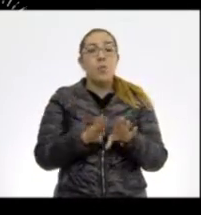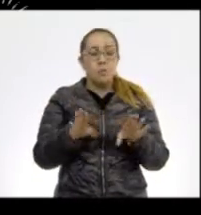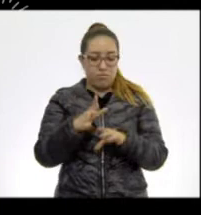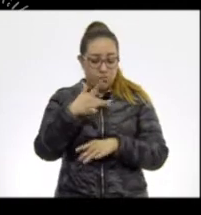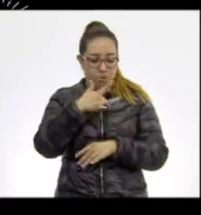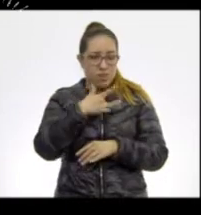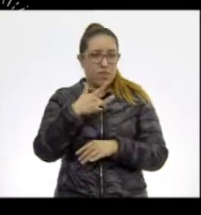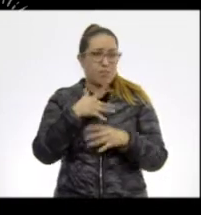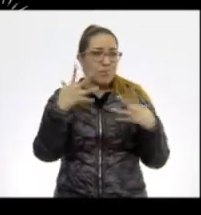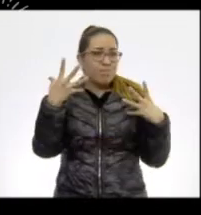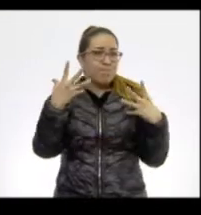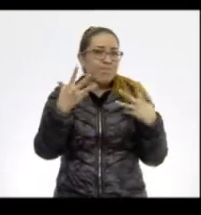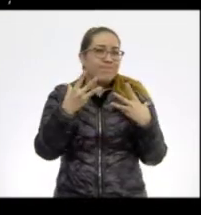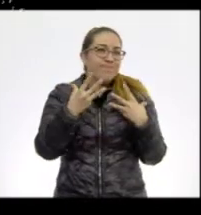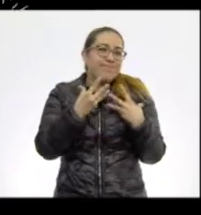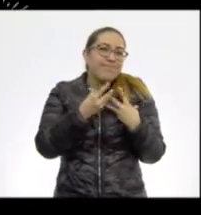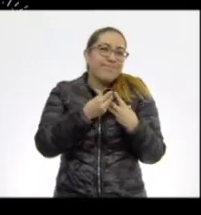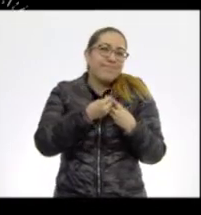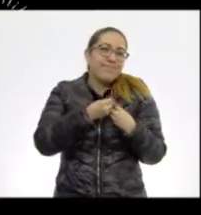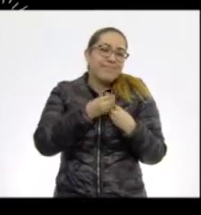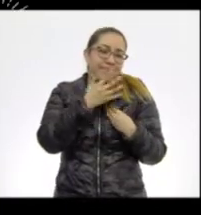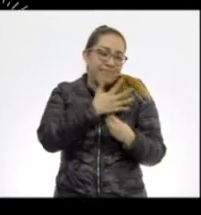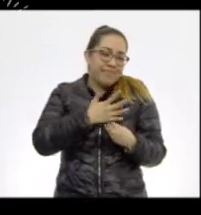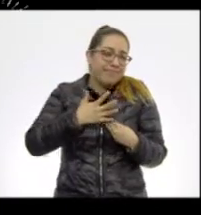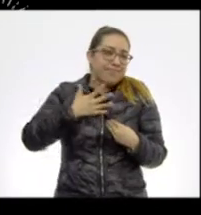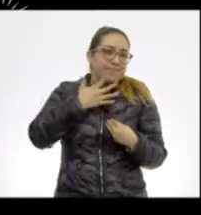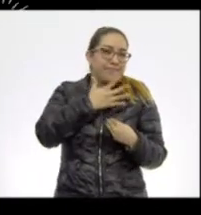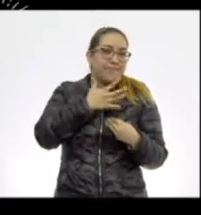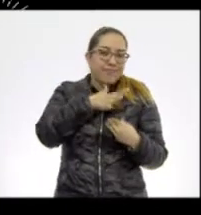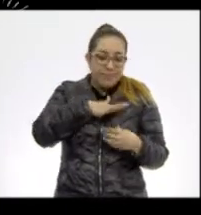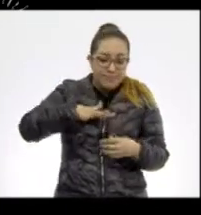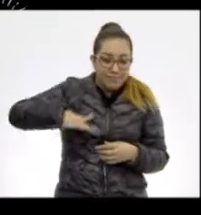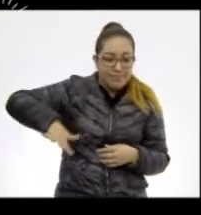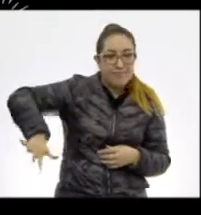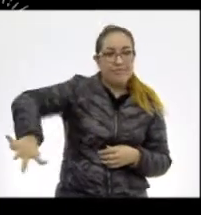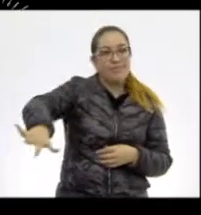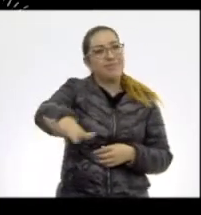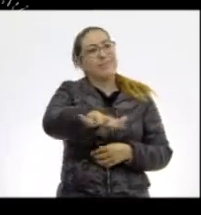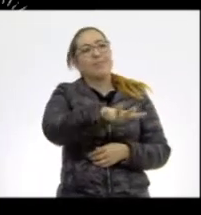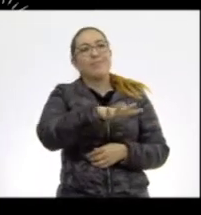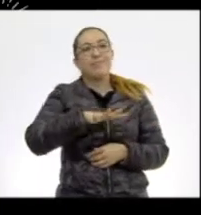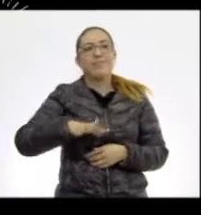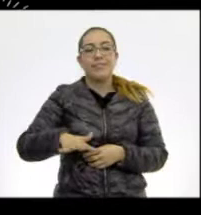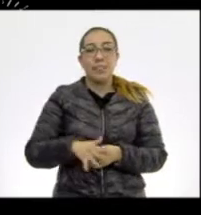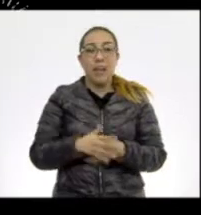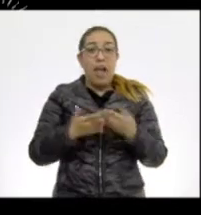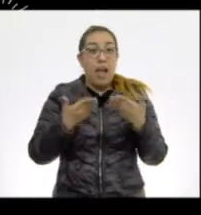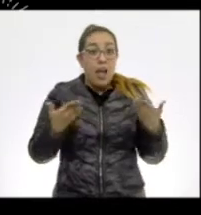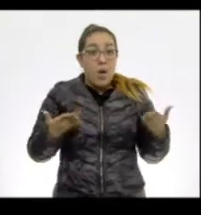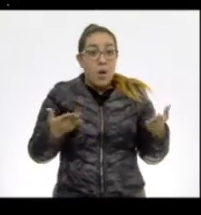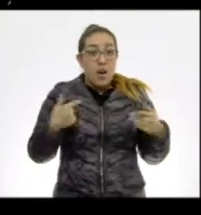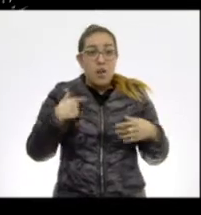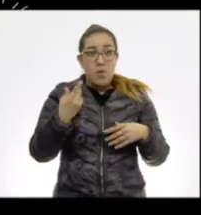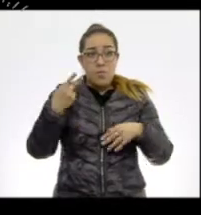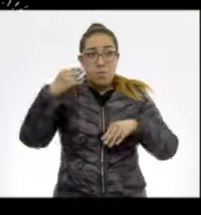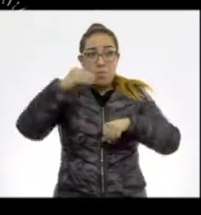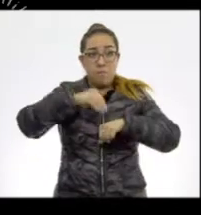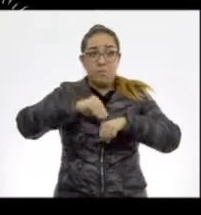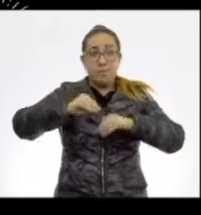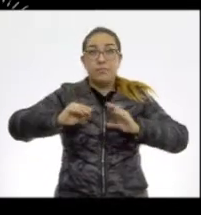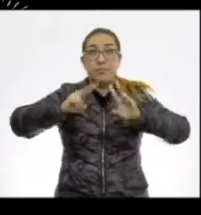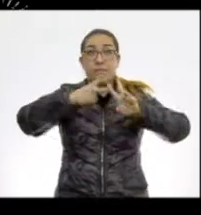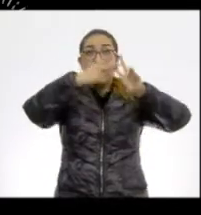corazón. Aquí cubriendo mi espacio personal. Ahora voy a colocar una arriba.